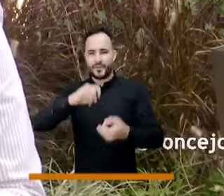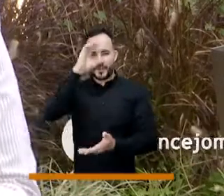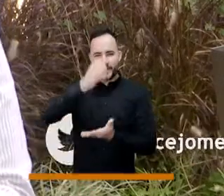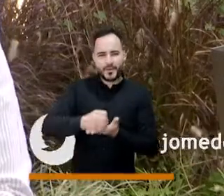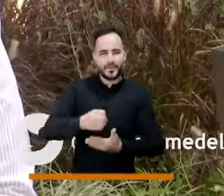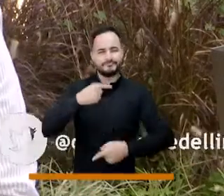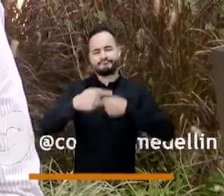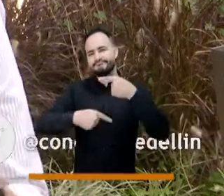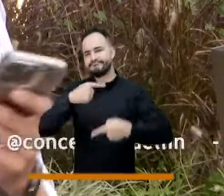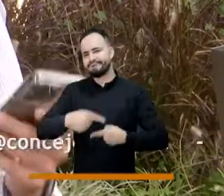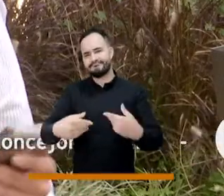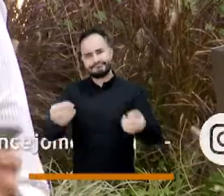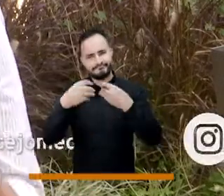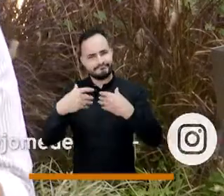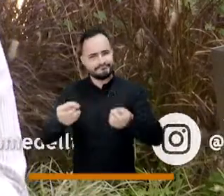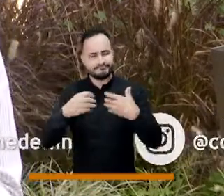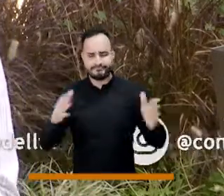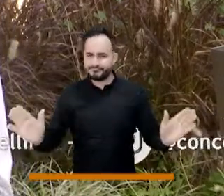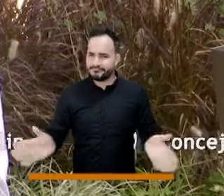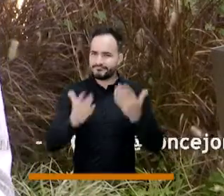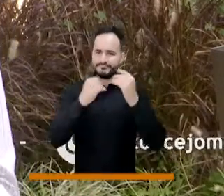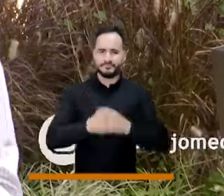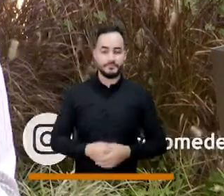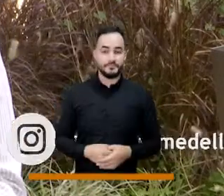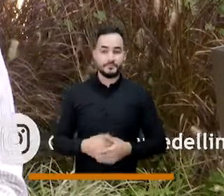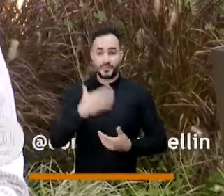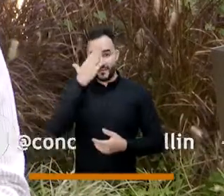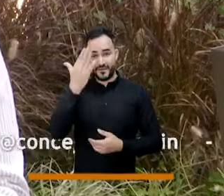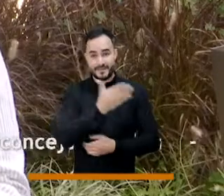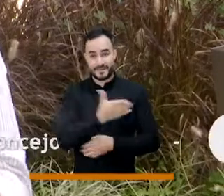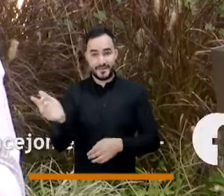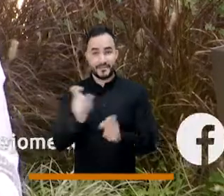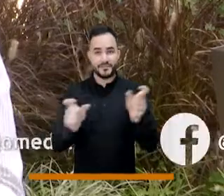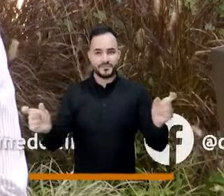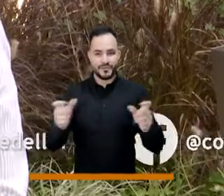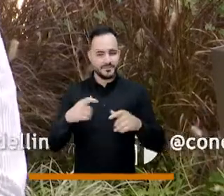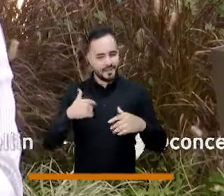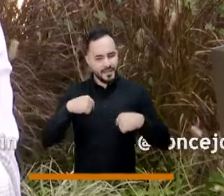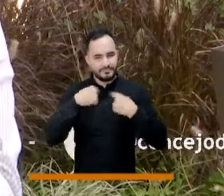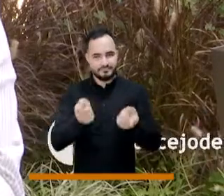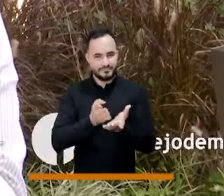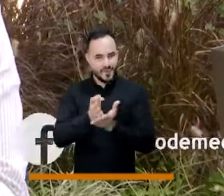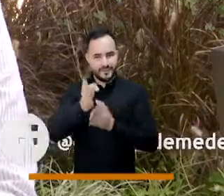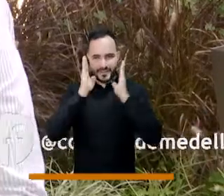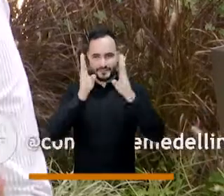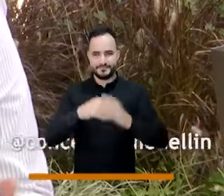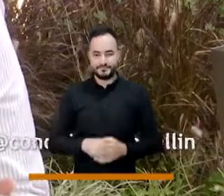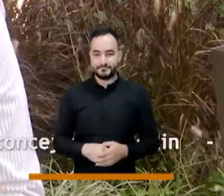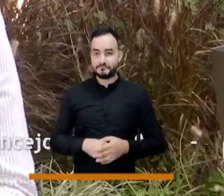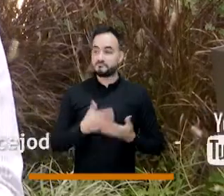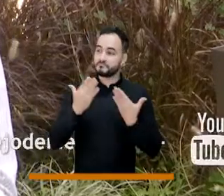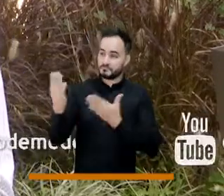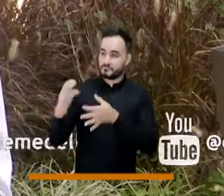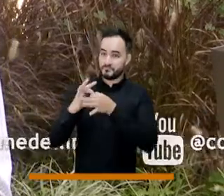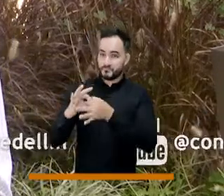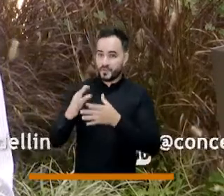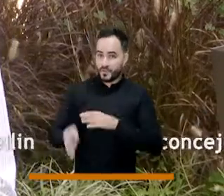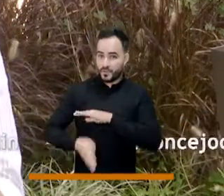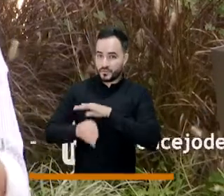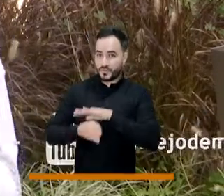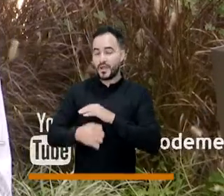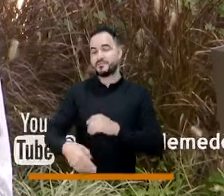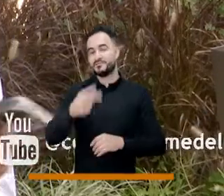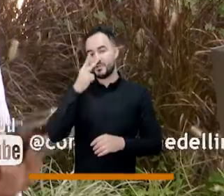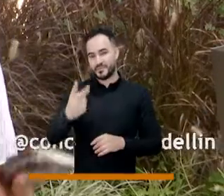comentarios, sus preguntas. Estamos muy pendientes porque en De Frente a la Gente los estamos escuchando. Así que no se pierdan el próximo